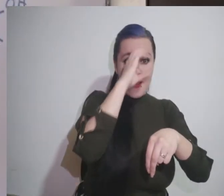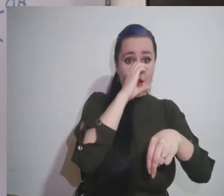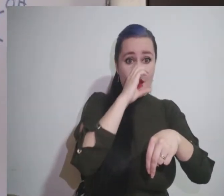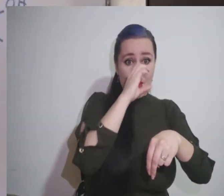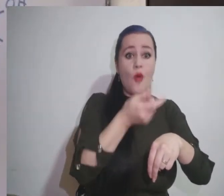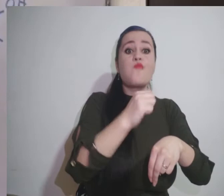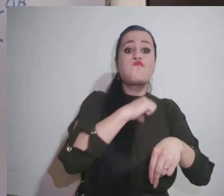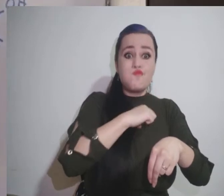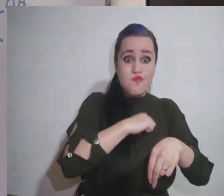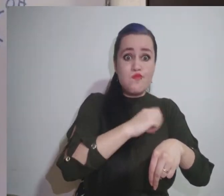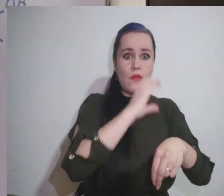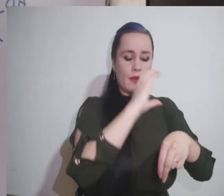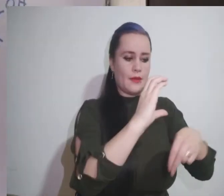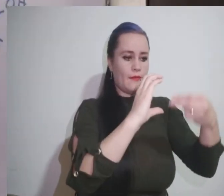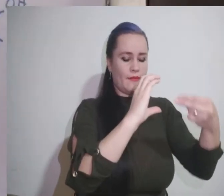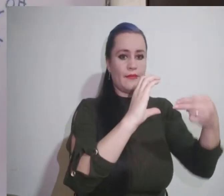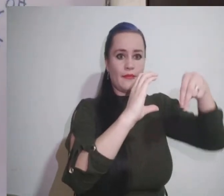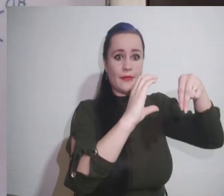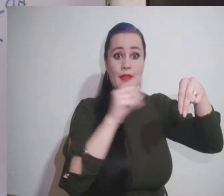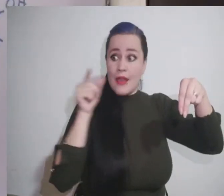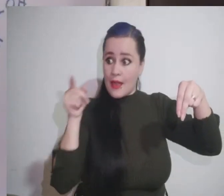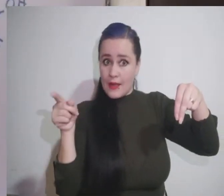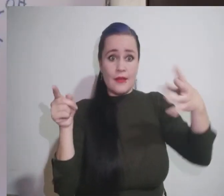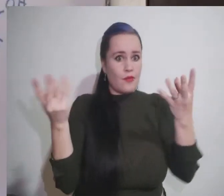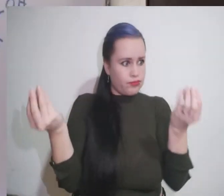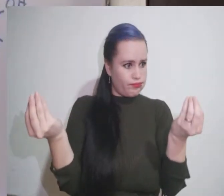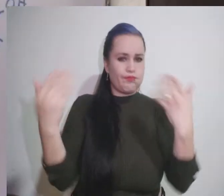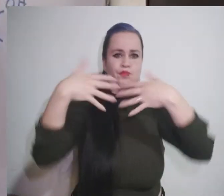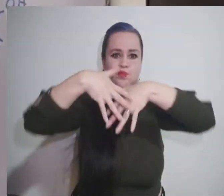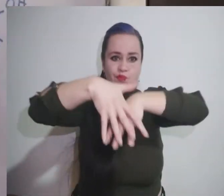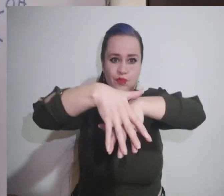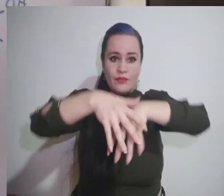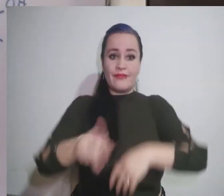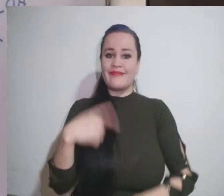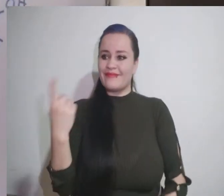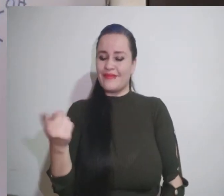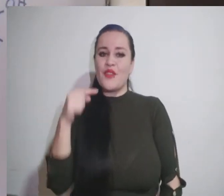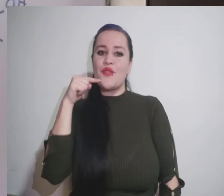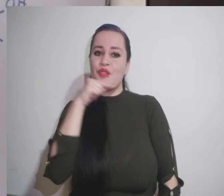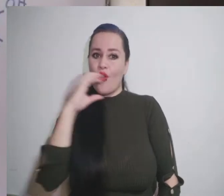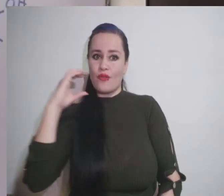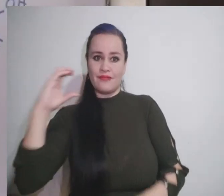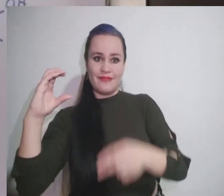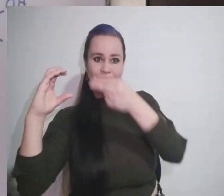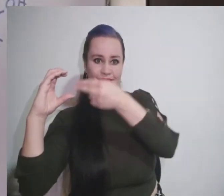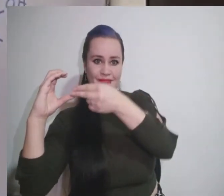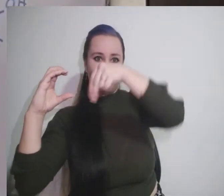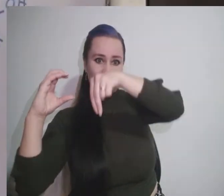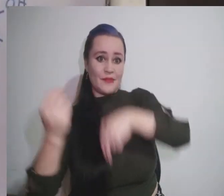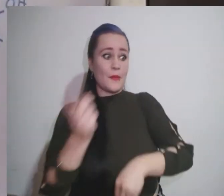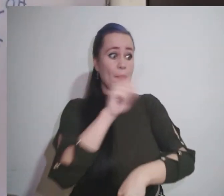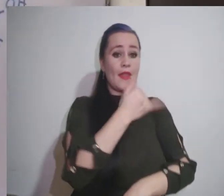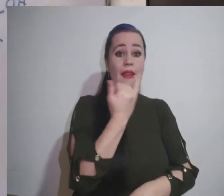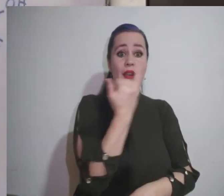un aminoácido, aquí está otro aminoácido. El grupo amino está con rojo y el grupo carboxilo está con